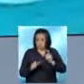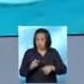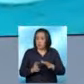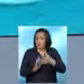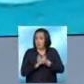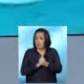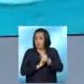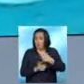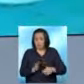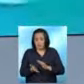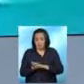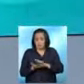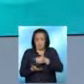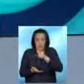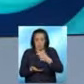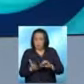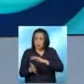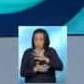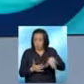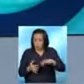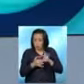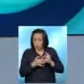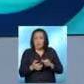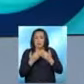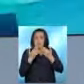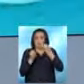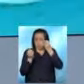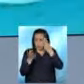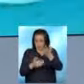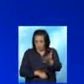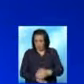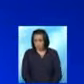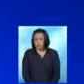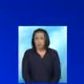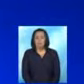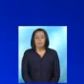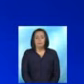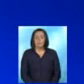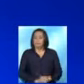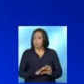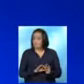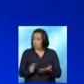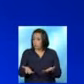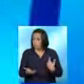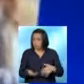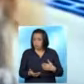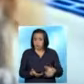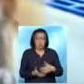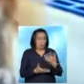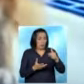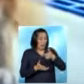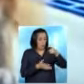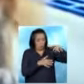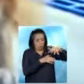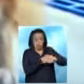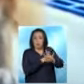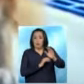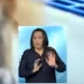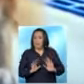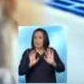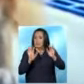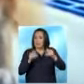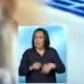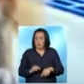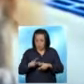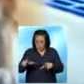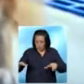todos unidos por esta tragedia. Gracias por la información. Estaremos contigo en cualquier momento. Y en medio de la tragedia por los huaicos sucedió un milagro. En la